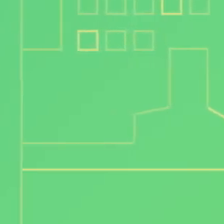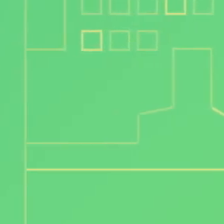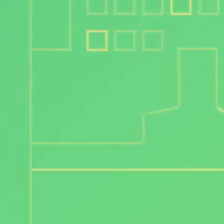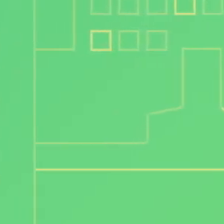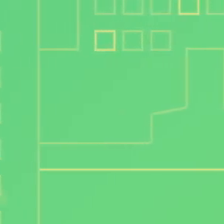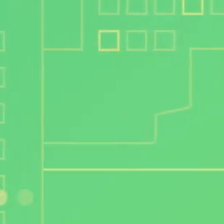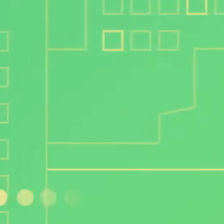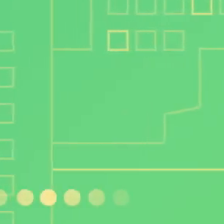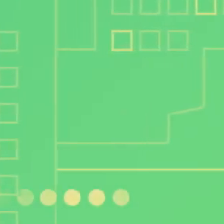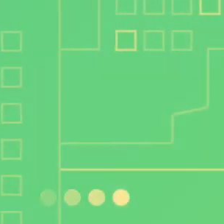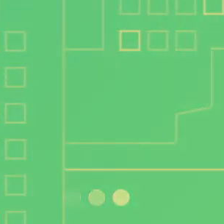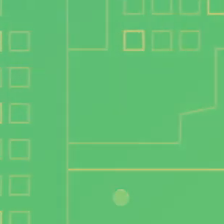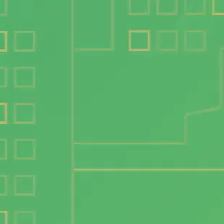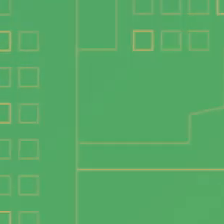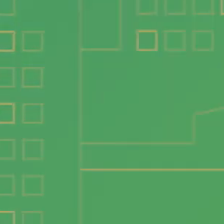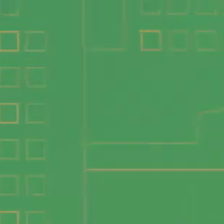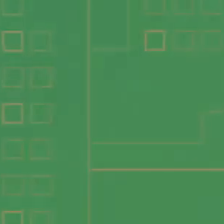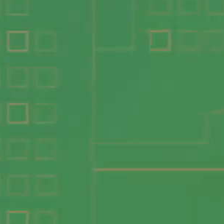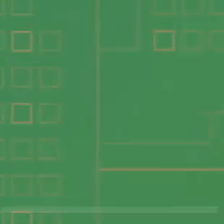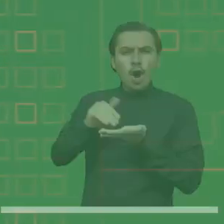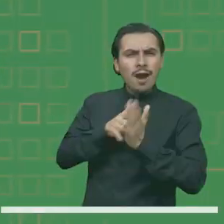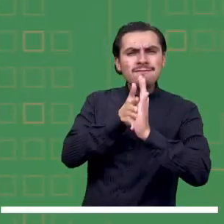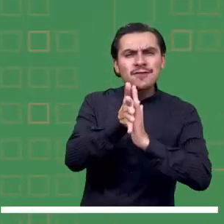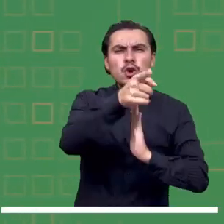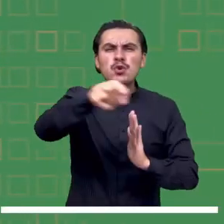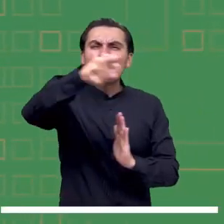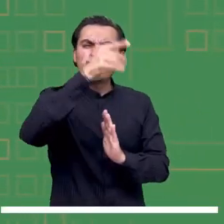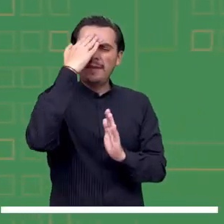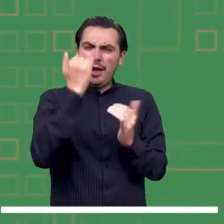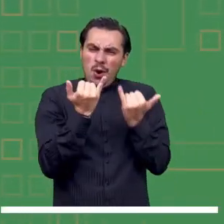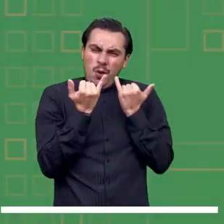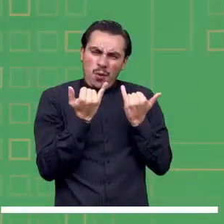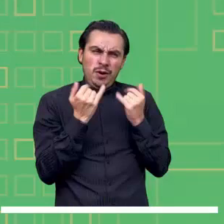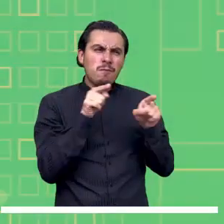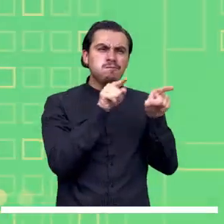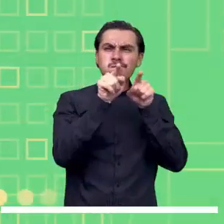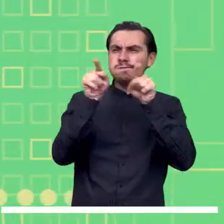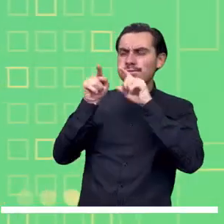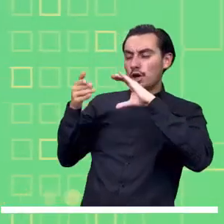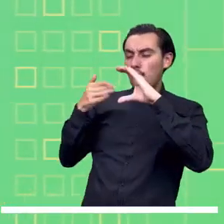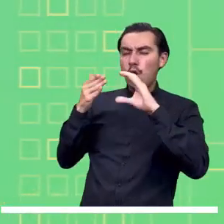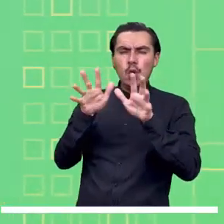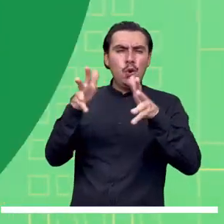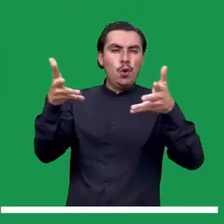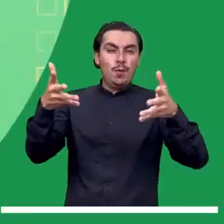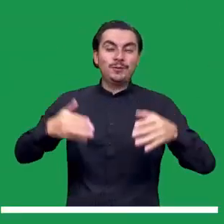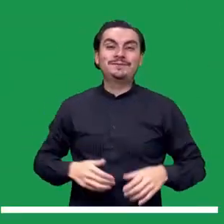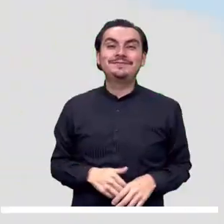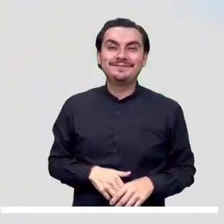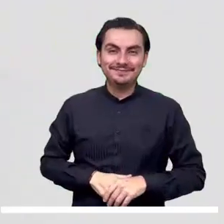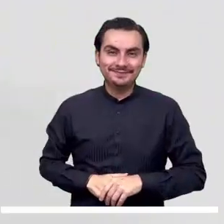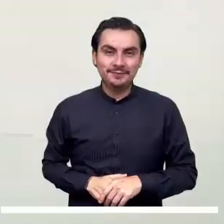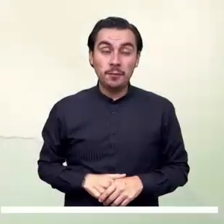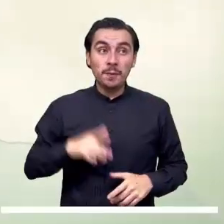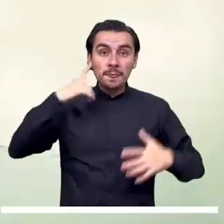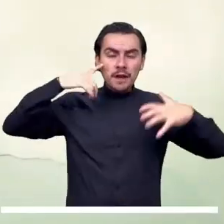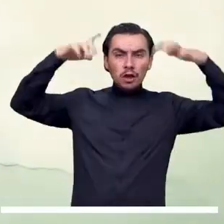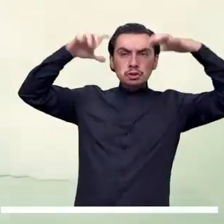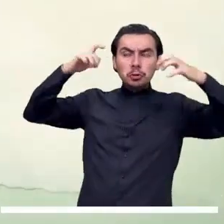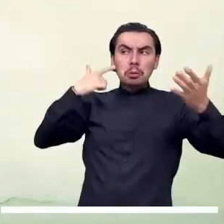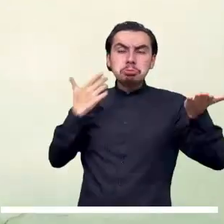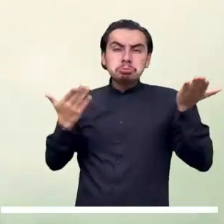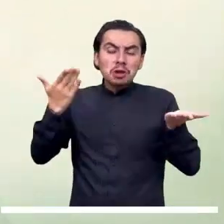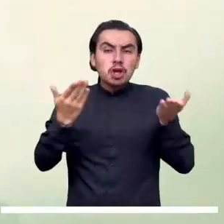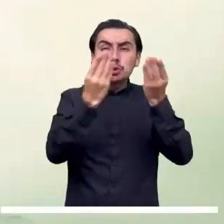Les saludamos nuevamente con la más reciente actualización del reporte meteorológico para la tarde de hoy. Se prevé cielo